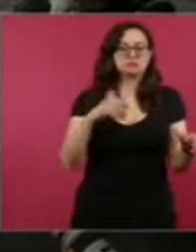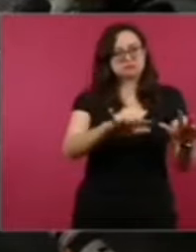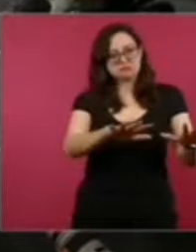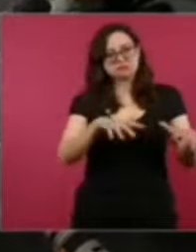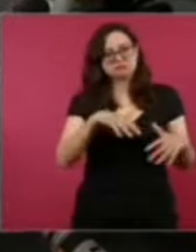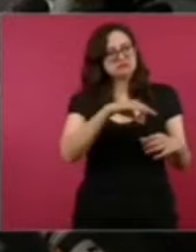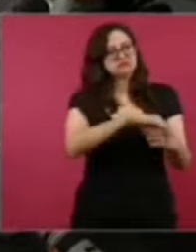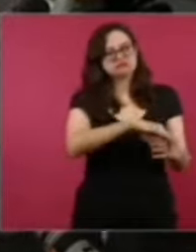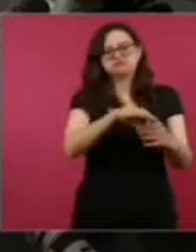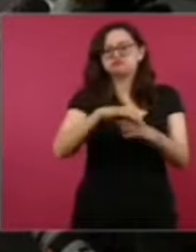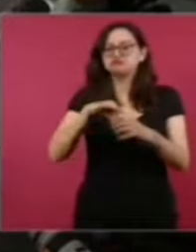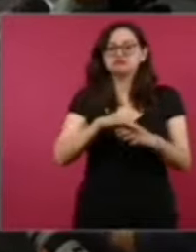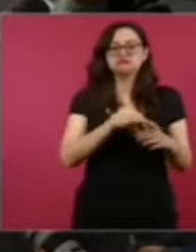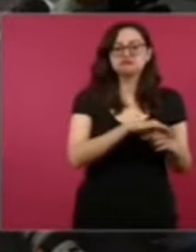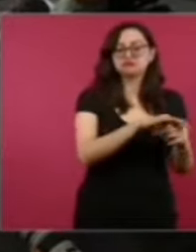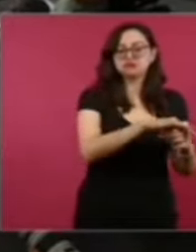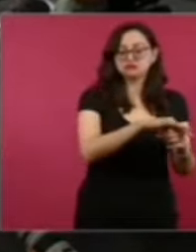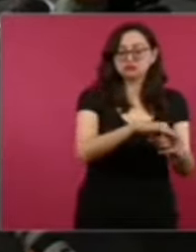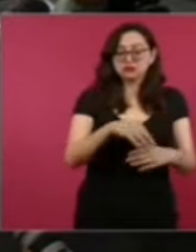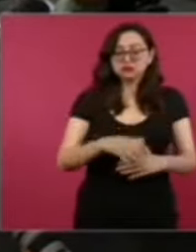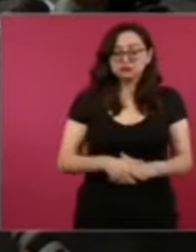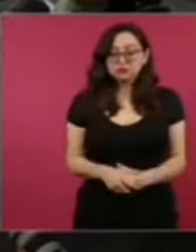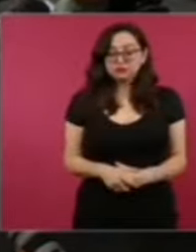Actualmente, los adultos mayores,